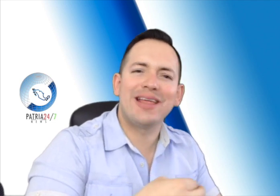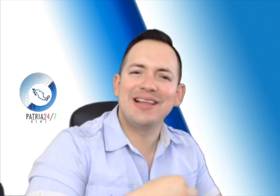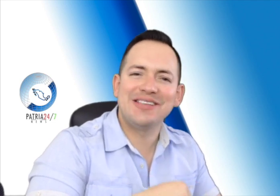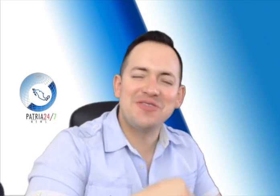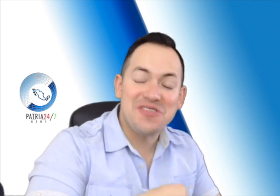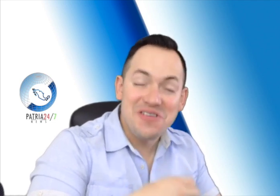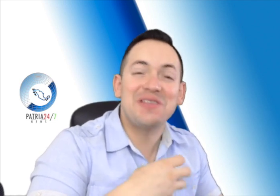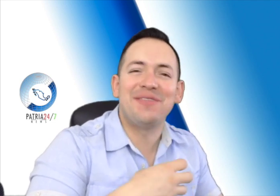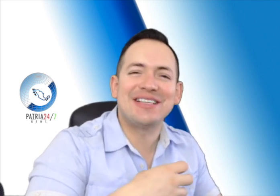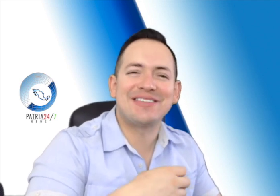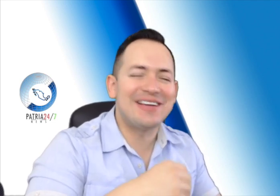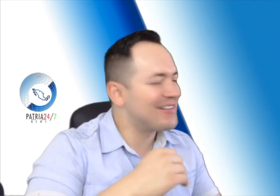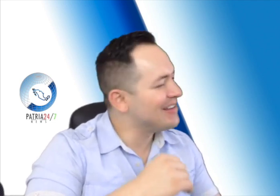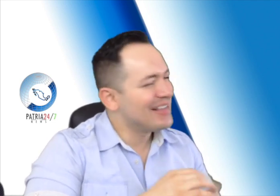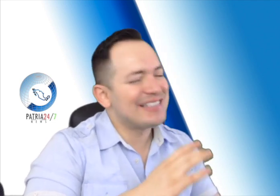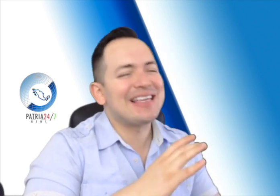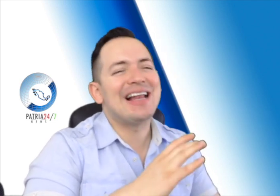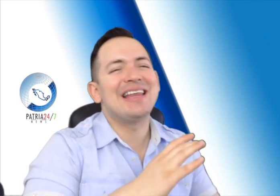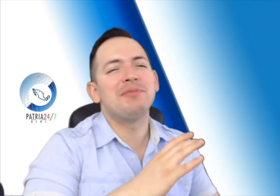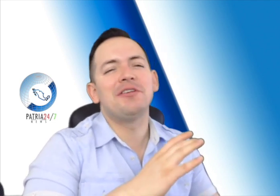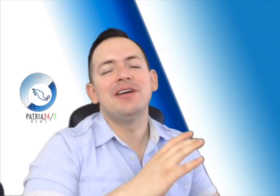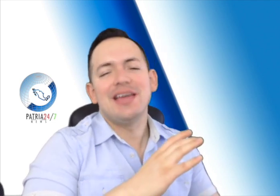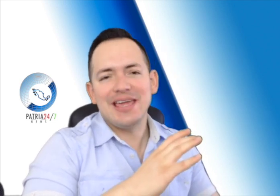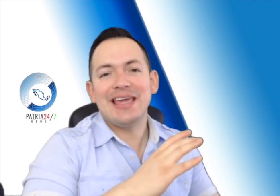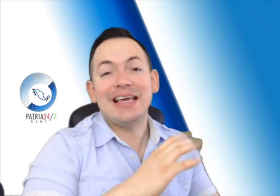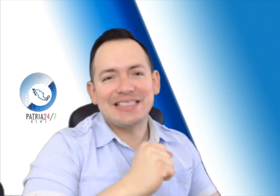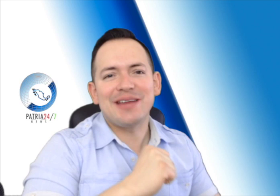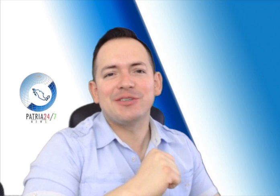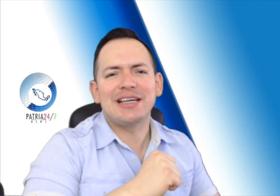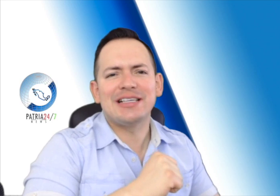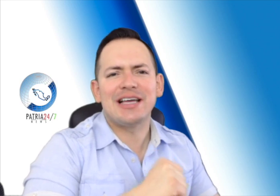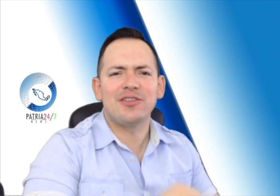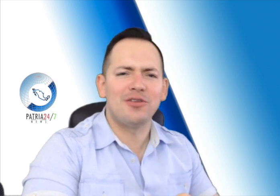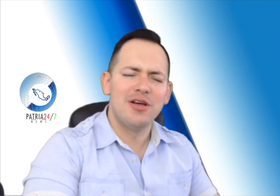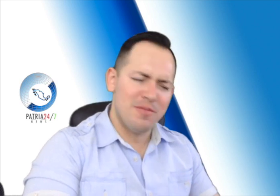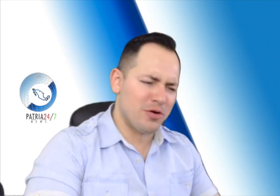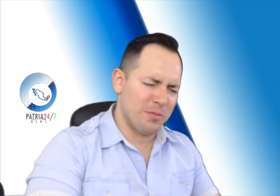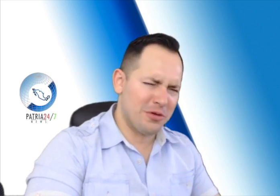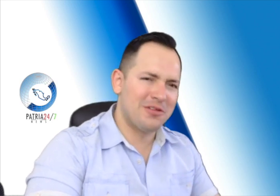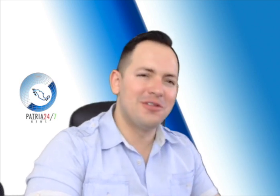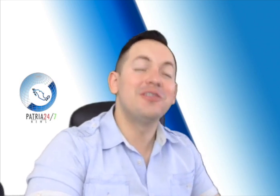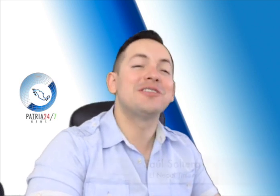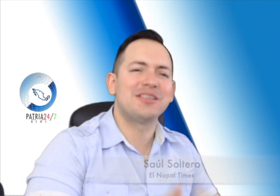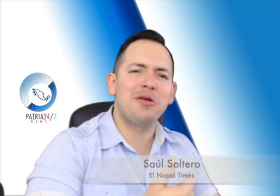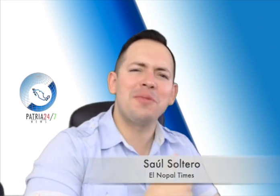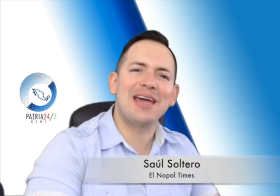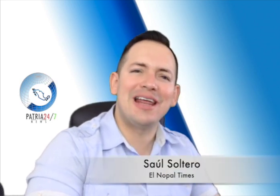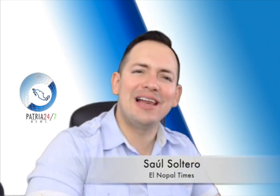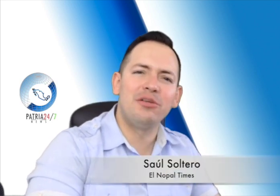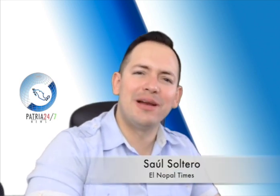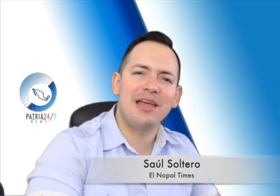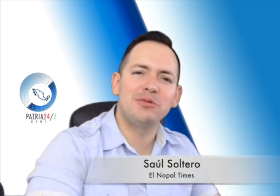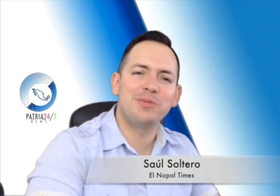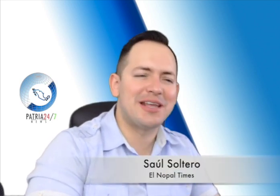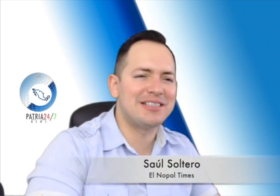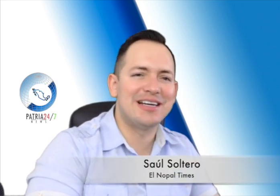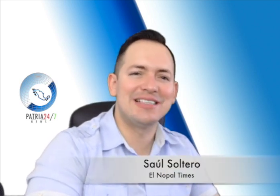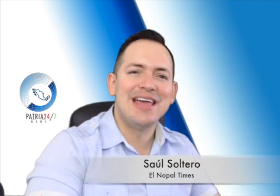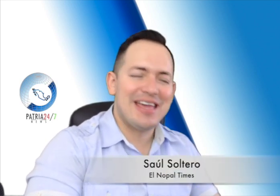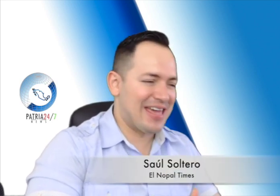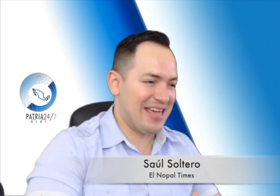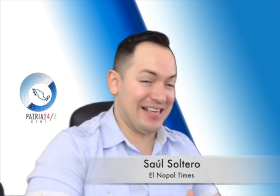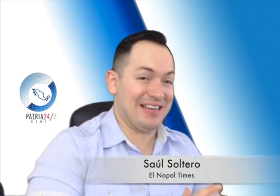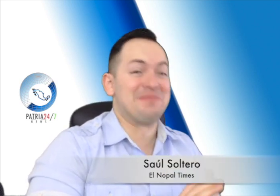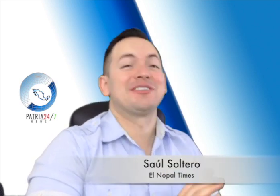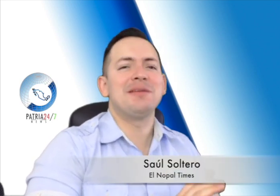se lo guardan en su rinco pecharrelo, señálenmelo y estaremos analizándolo. Por lo pronto, los espero en mi canal, el Nopal Times, para